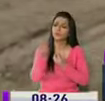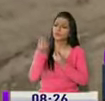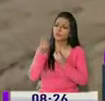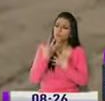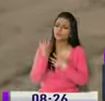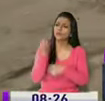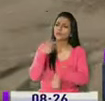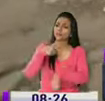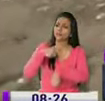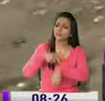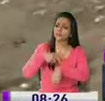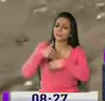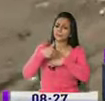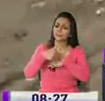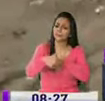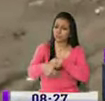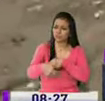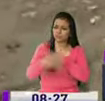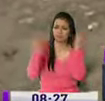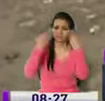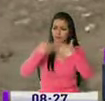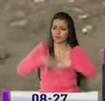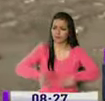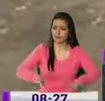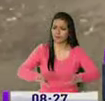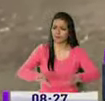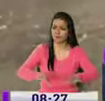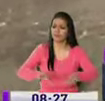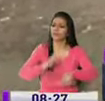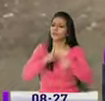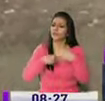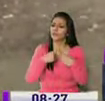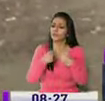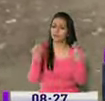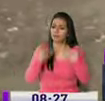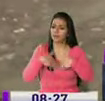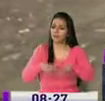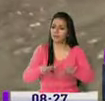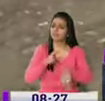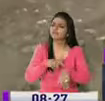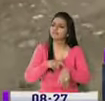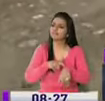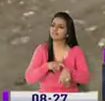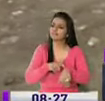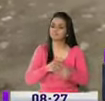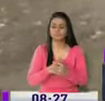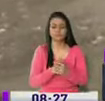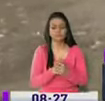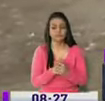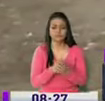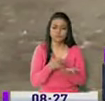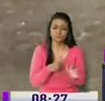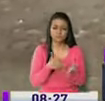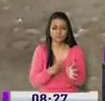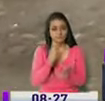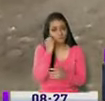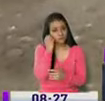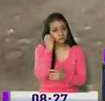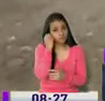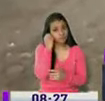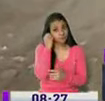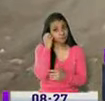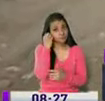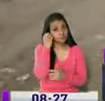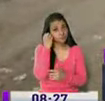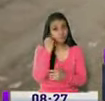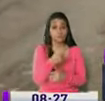¿cuánto tiempo tiene para pues ya acabarse esta obra? ¿Cuánto tiempo estimado? Claro, bueno, cabe mencionar que esta obra es una obra